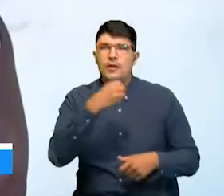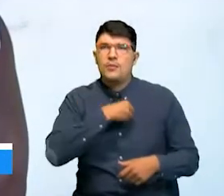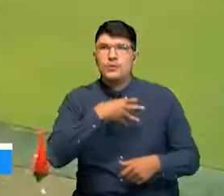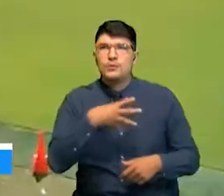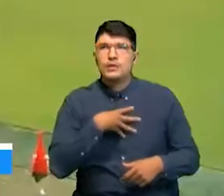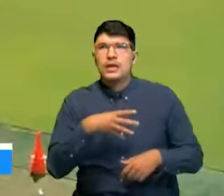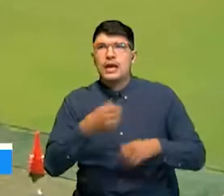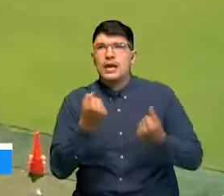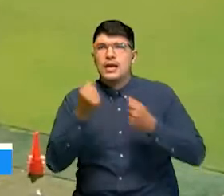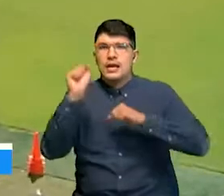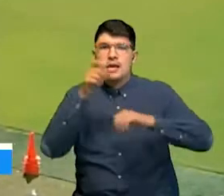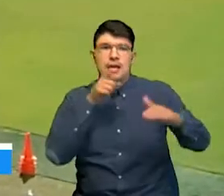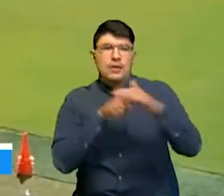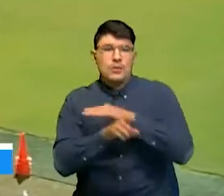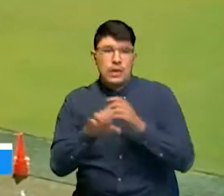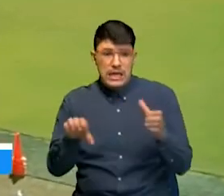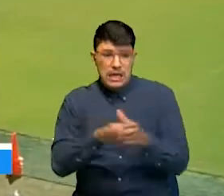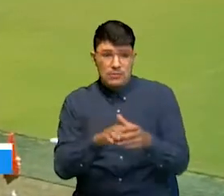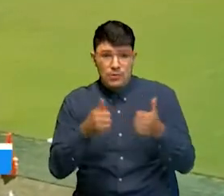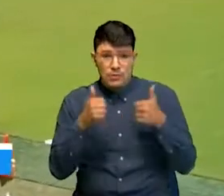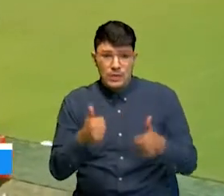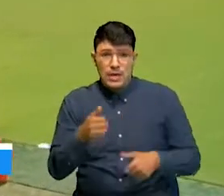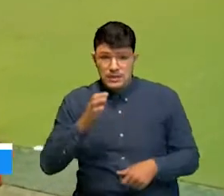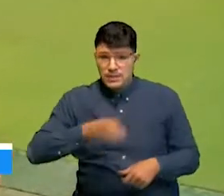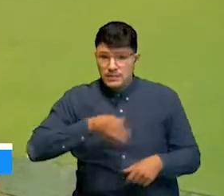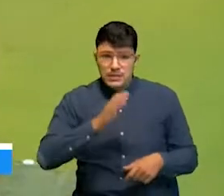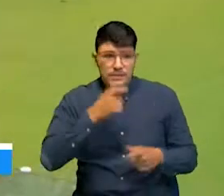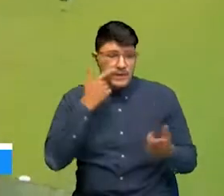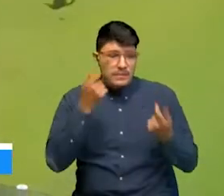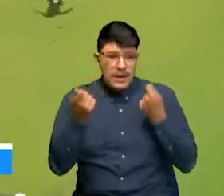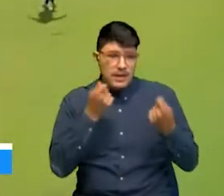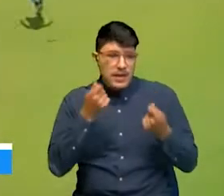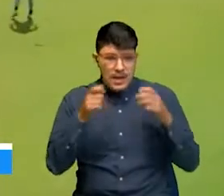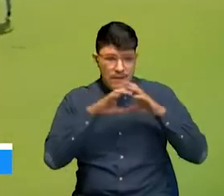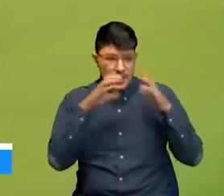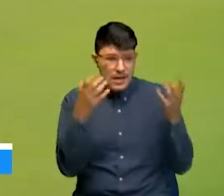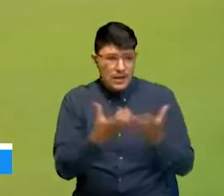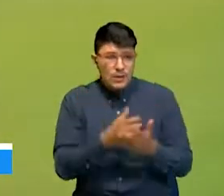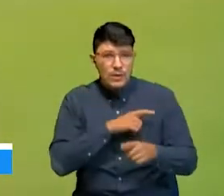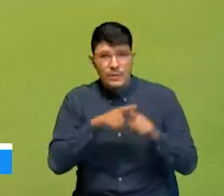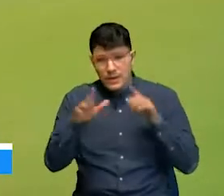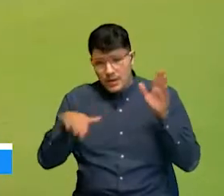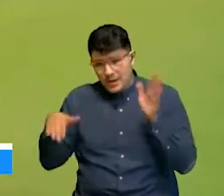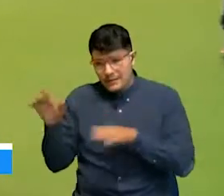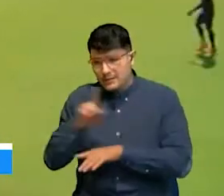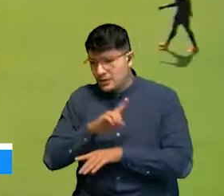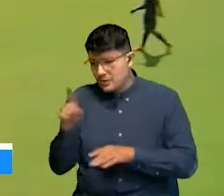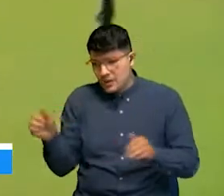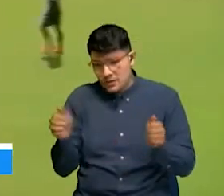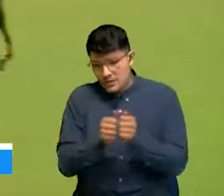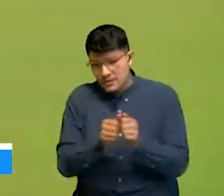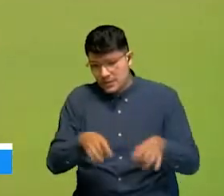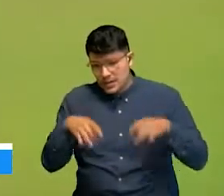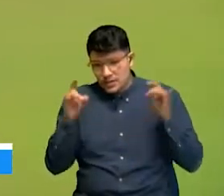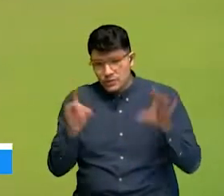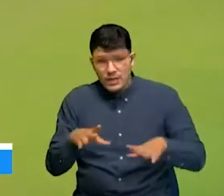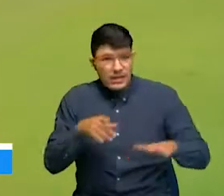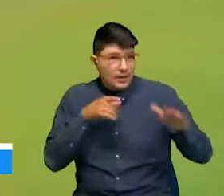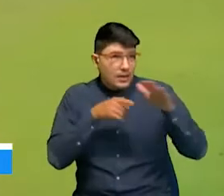siempre se ha parado bien, ha tenido el balón, pero hay veces no nos acompaña la suerte que es el gol. Donde tenemos que